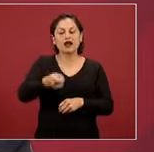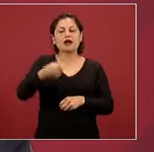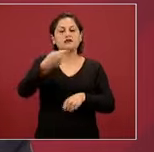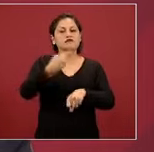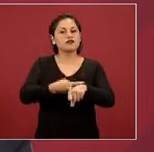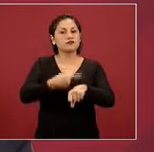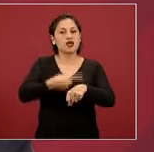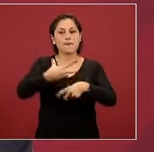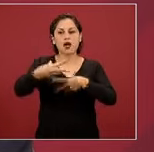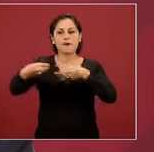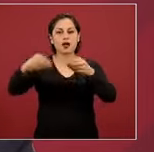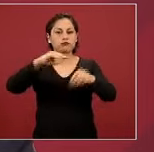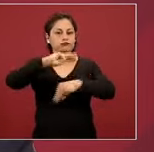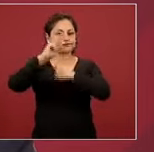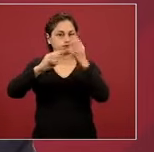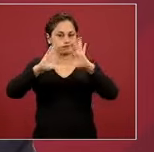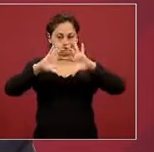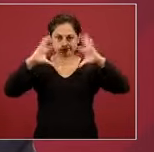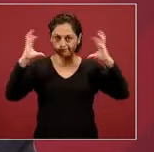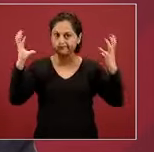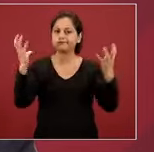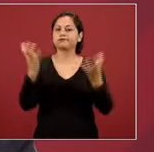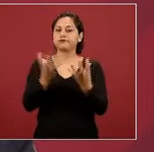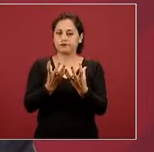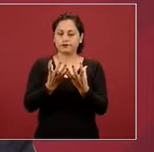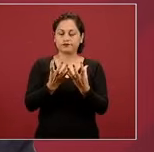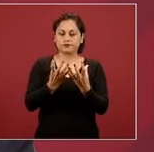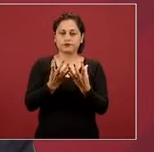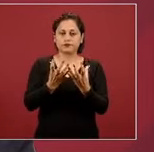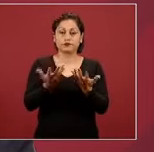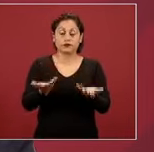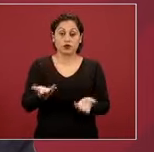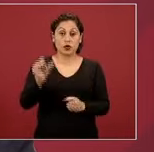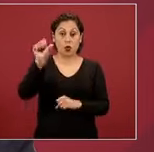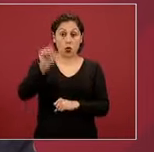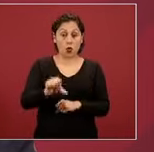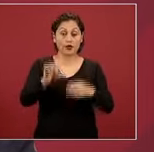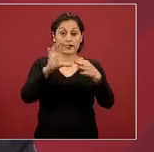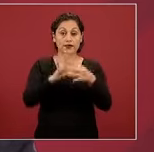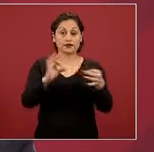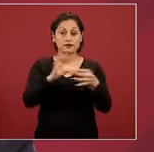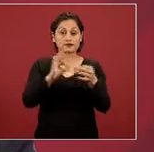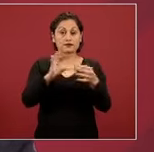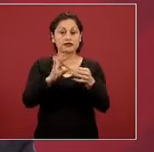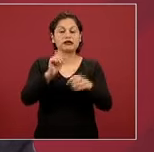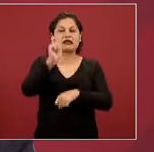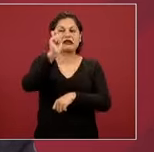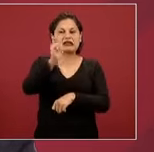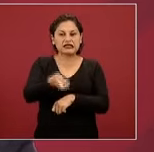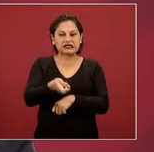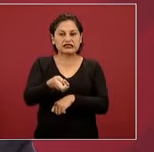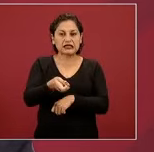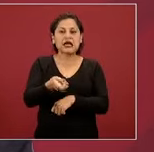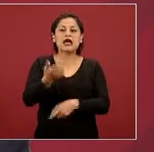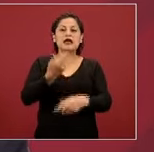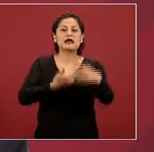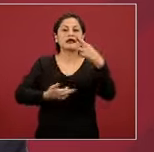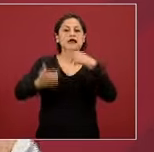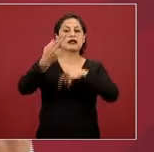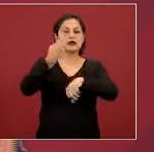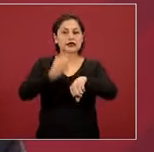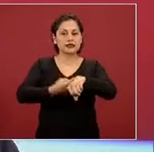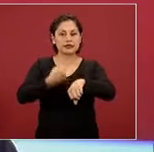mundo entero, y lo que vamos a destacar es cómo el fenómeno del rebrote,